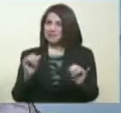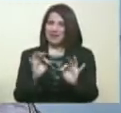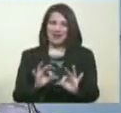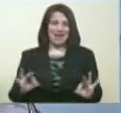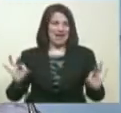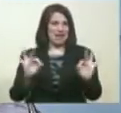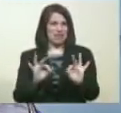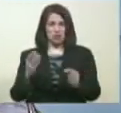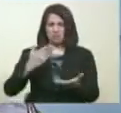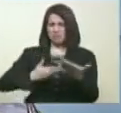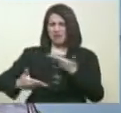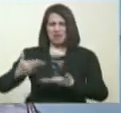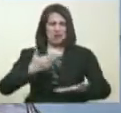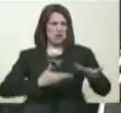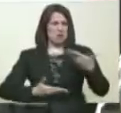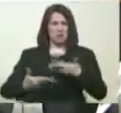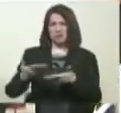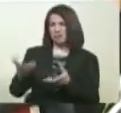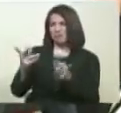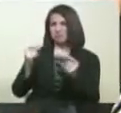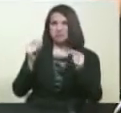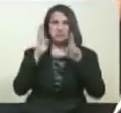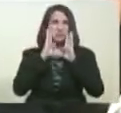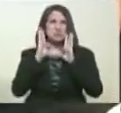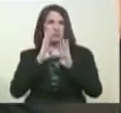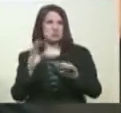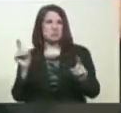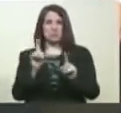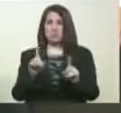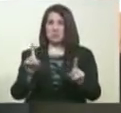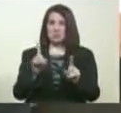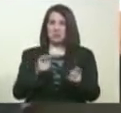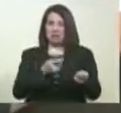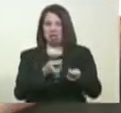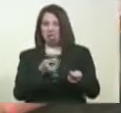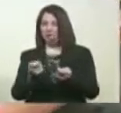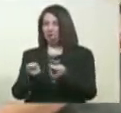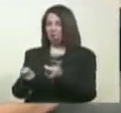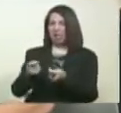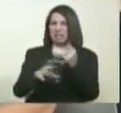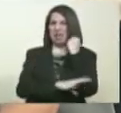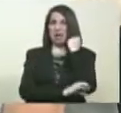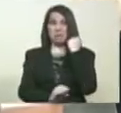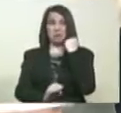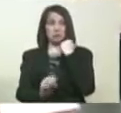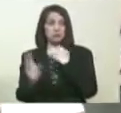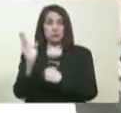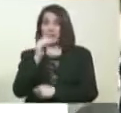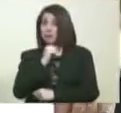de negocios, negociante, chanchullero, tramposo.